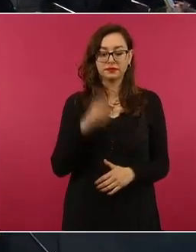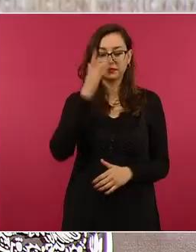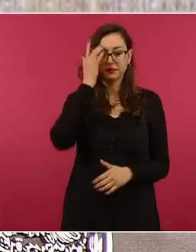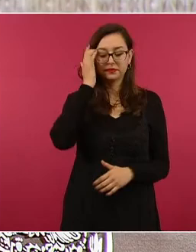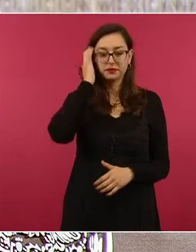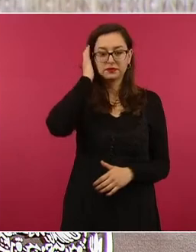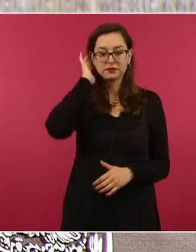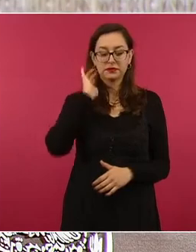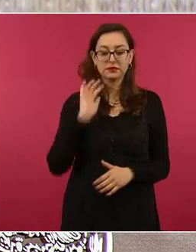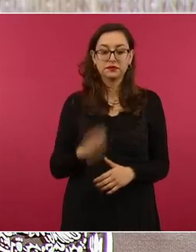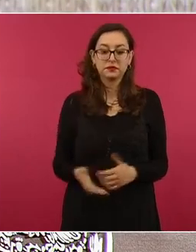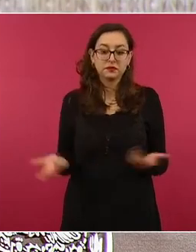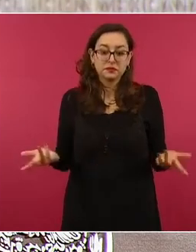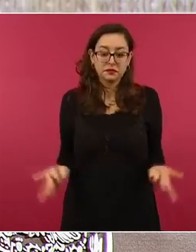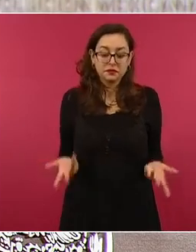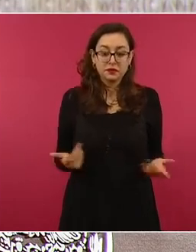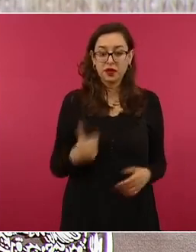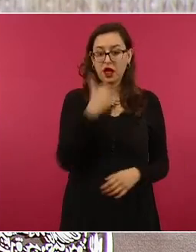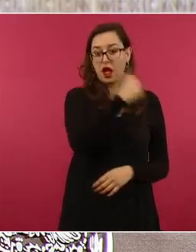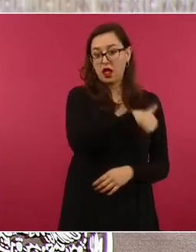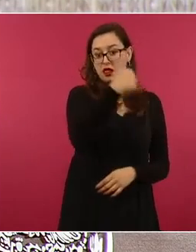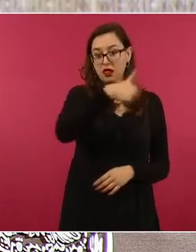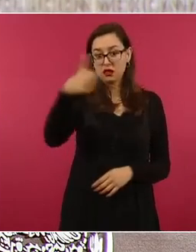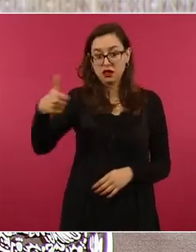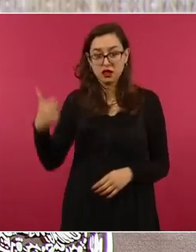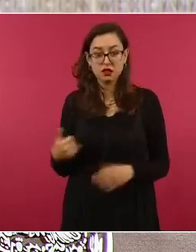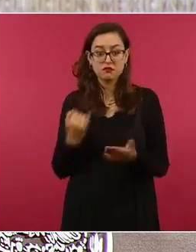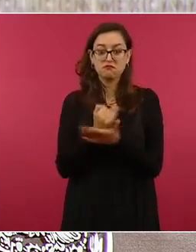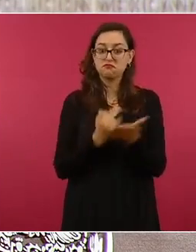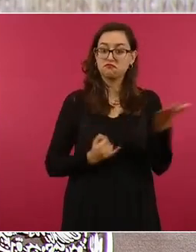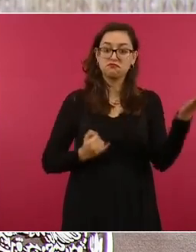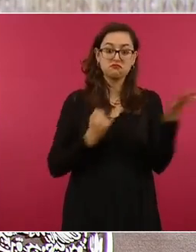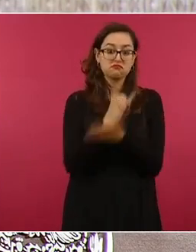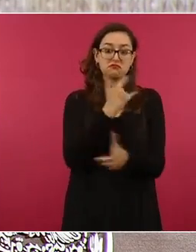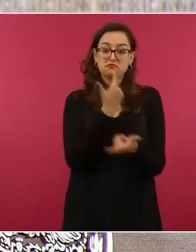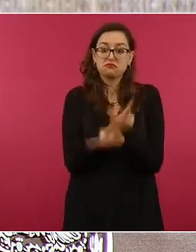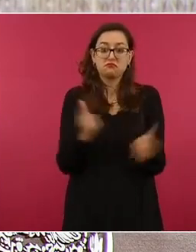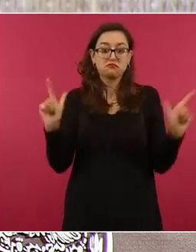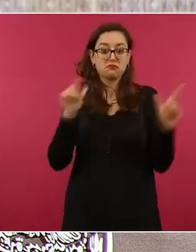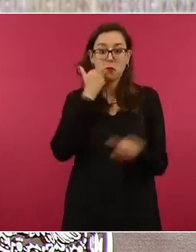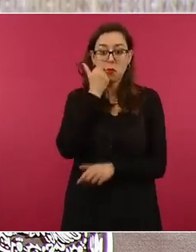Entonces, que cada quien decida, que no haya